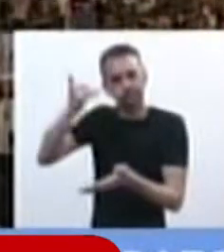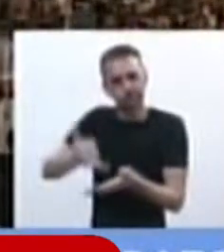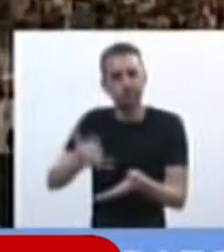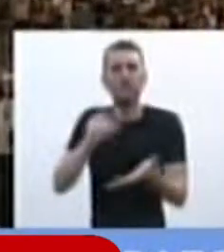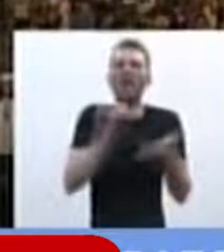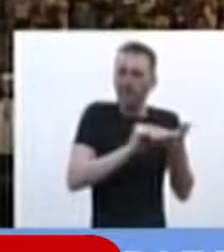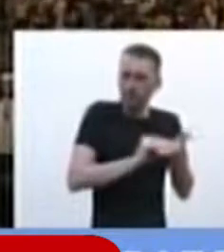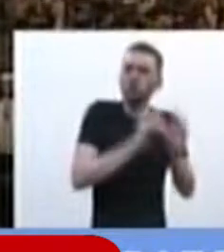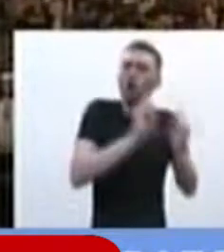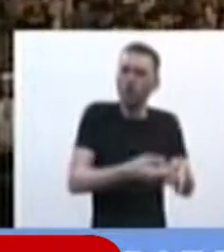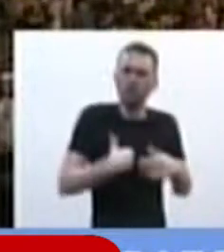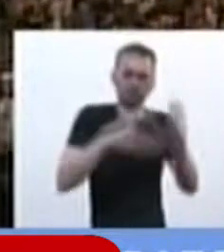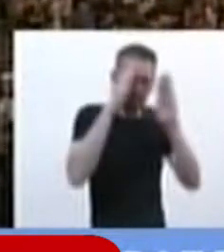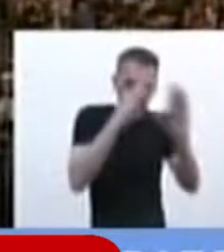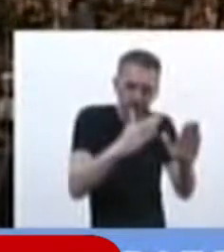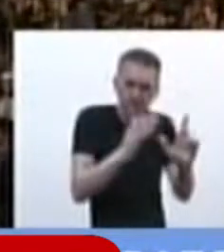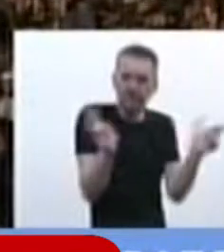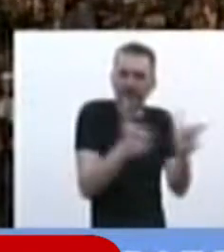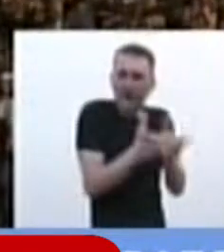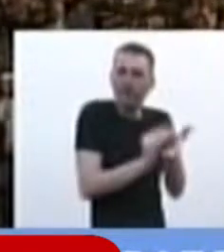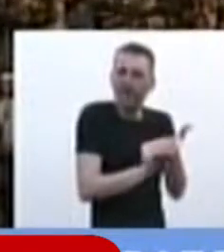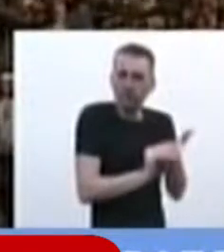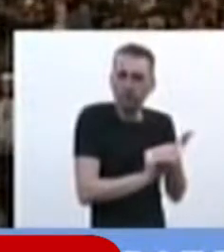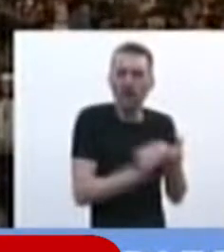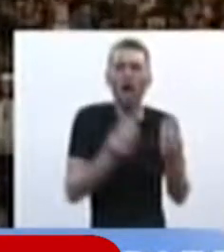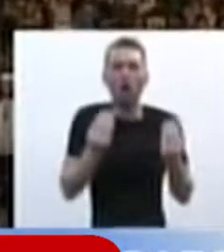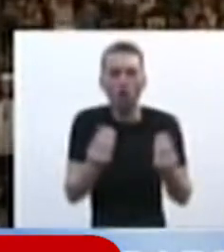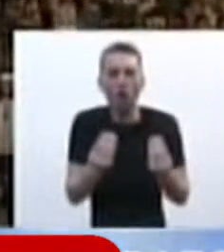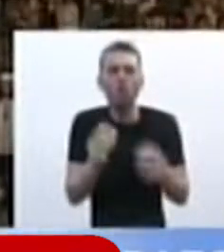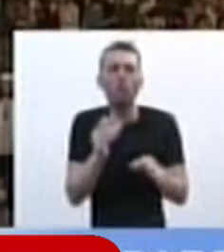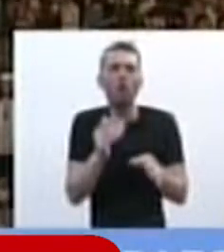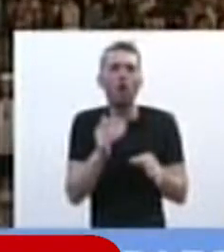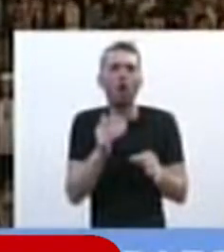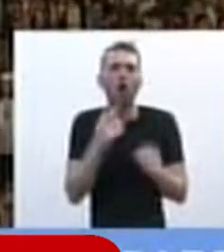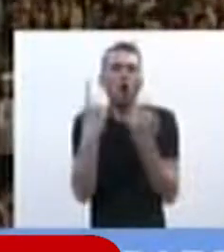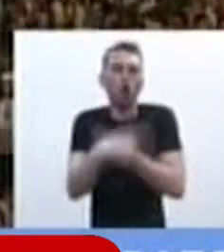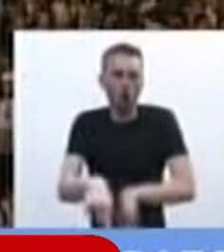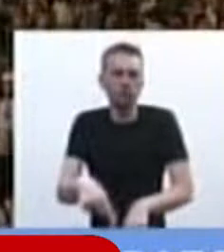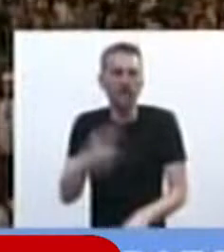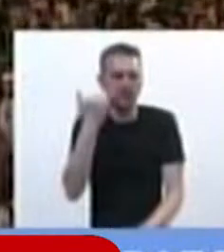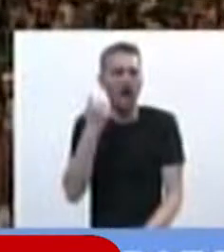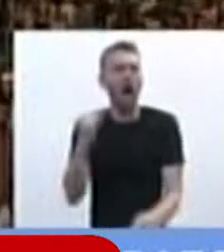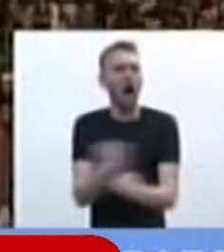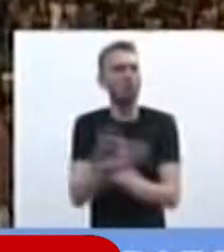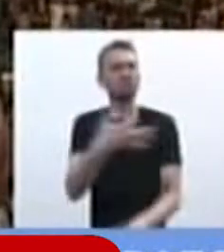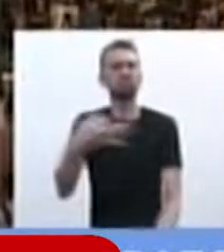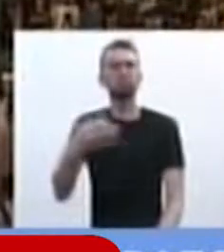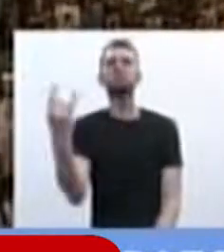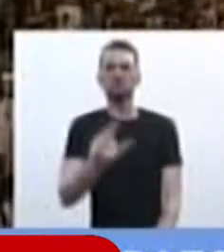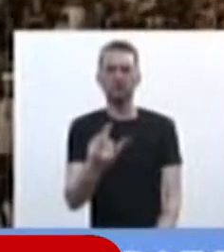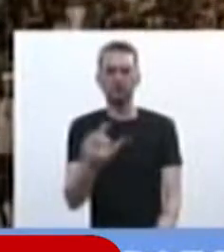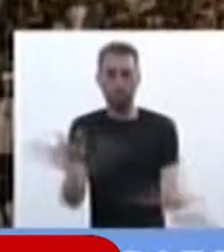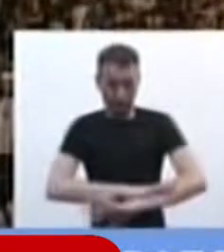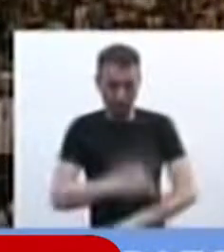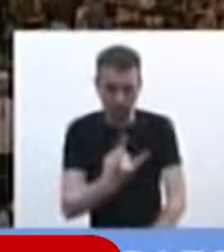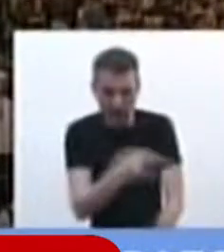porque también los he escuchado, como falsas afirmaciones, porque como muy sueltos de cuerpo,